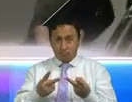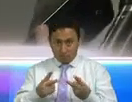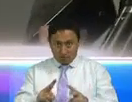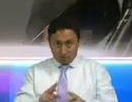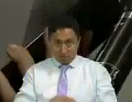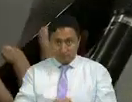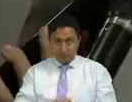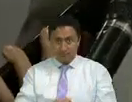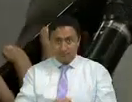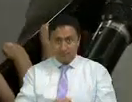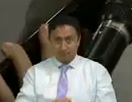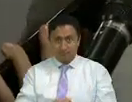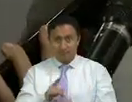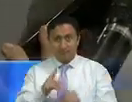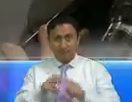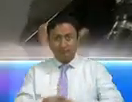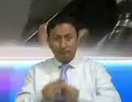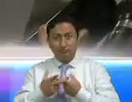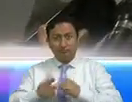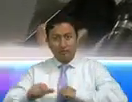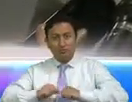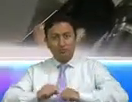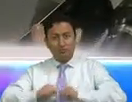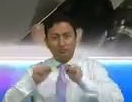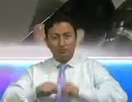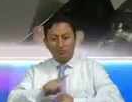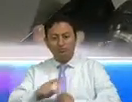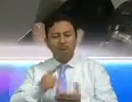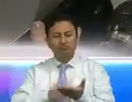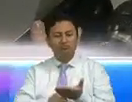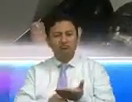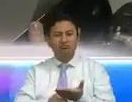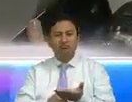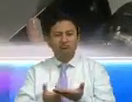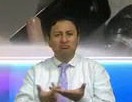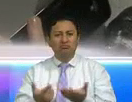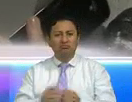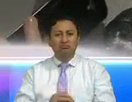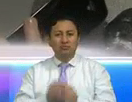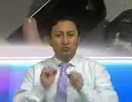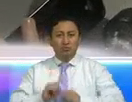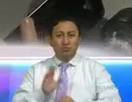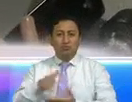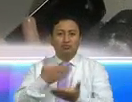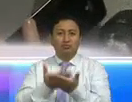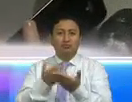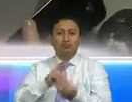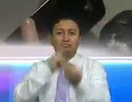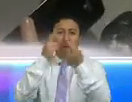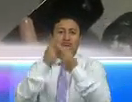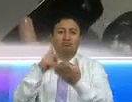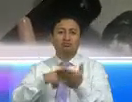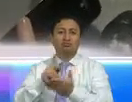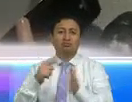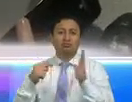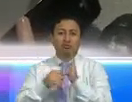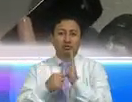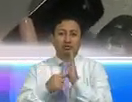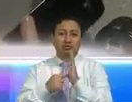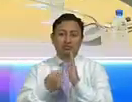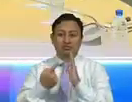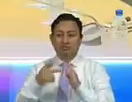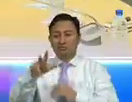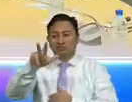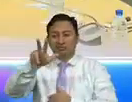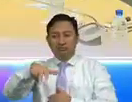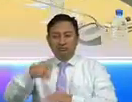estamos dando un trabajo para hacer un análisis que nos permita presentar una reforma tributaria en el último trimestre del